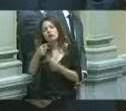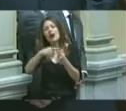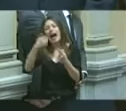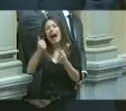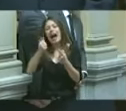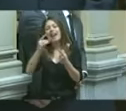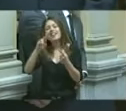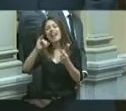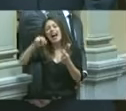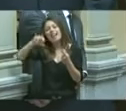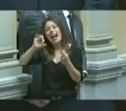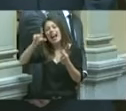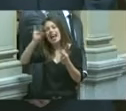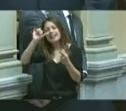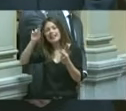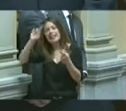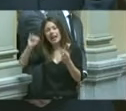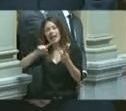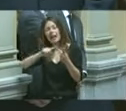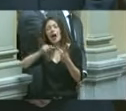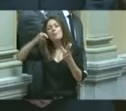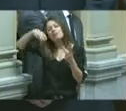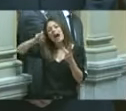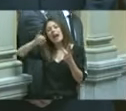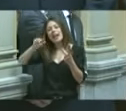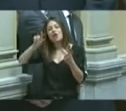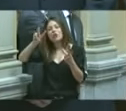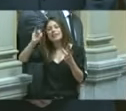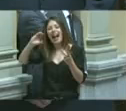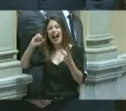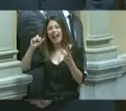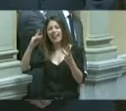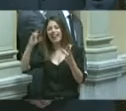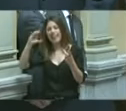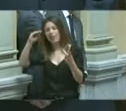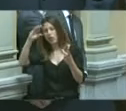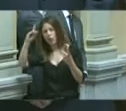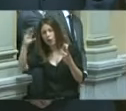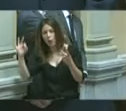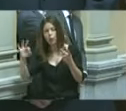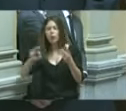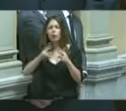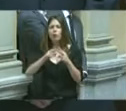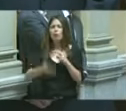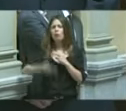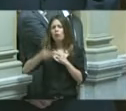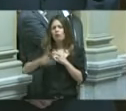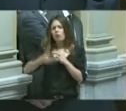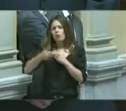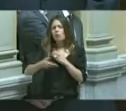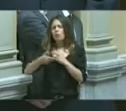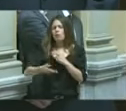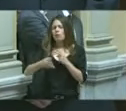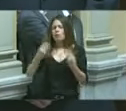y María Luisa Carcedo, ambas muy importantes en mi vida. También he de mirar hacia adentro, intramuros de Asturias. En primer